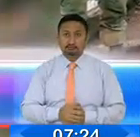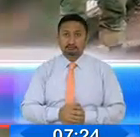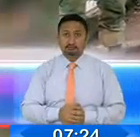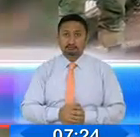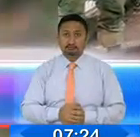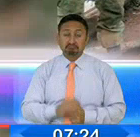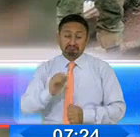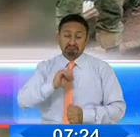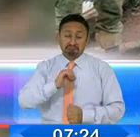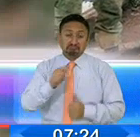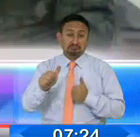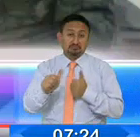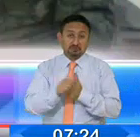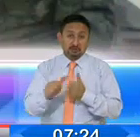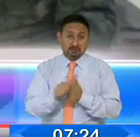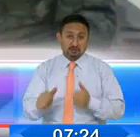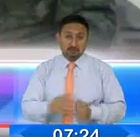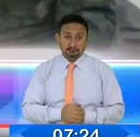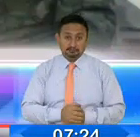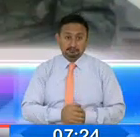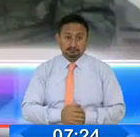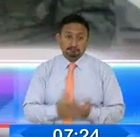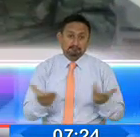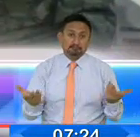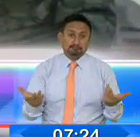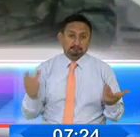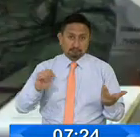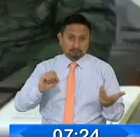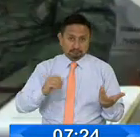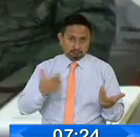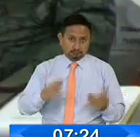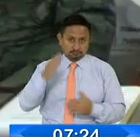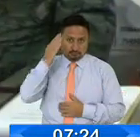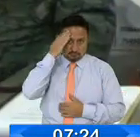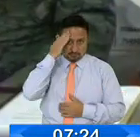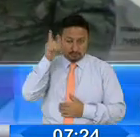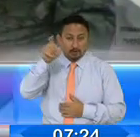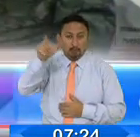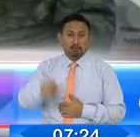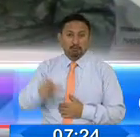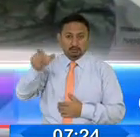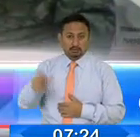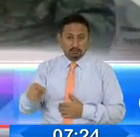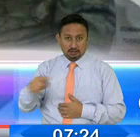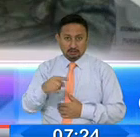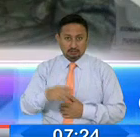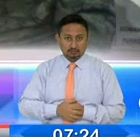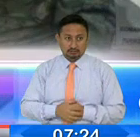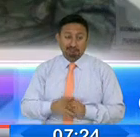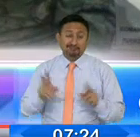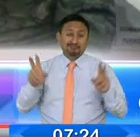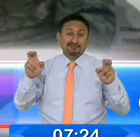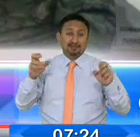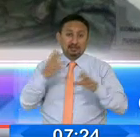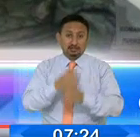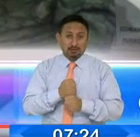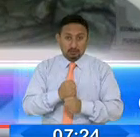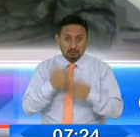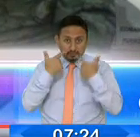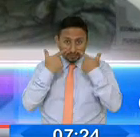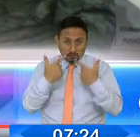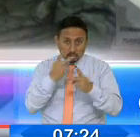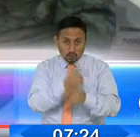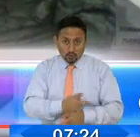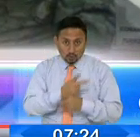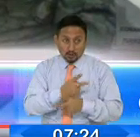estaban relativamente cerca. Obviamente deben tener su personal que da, entre comillas, seguridad a